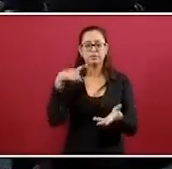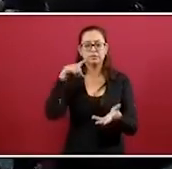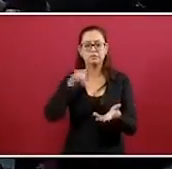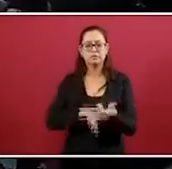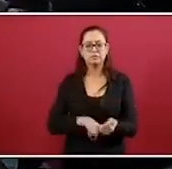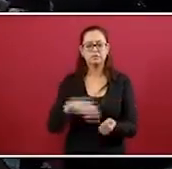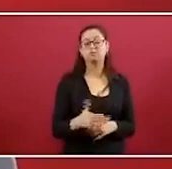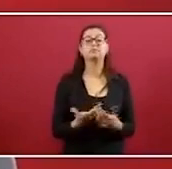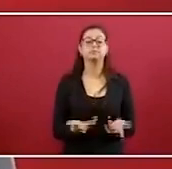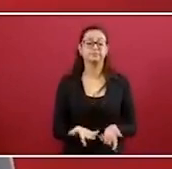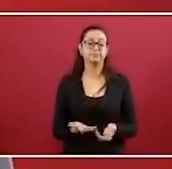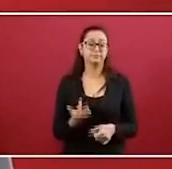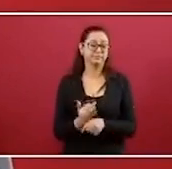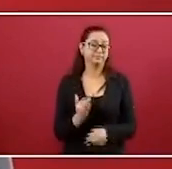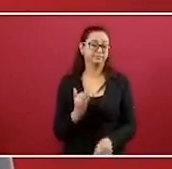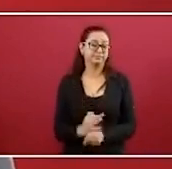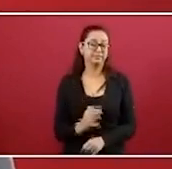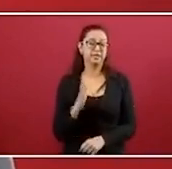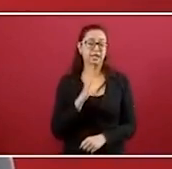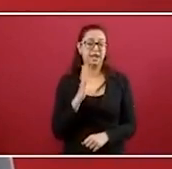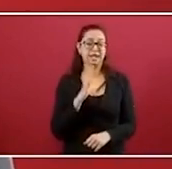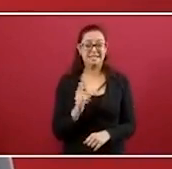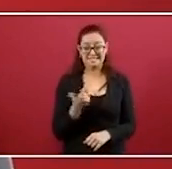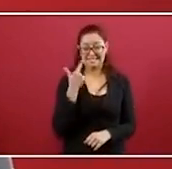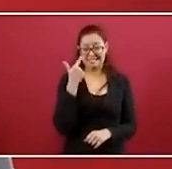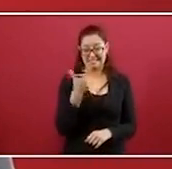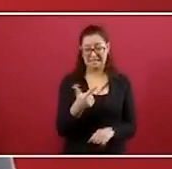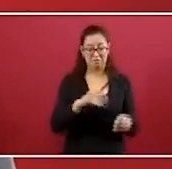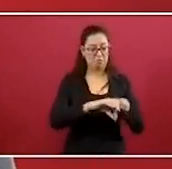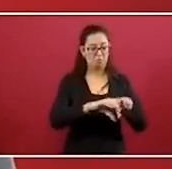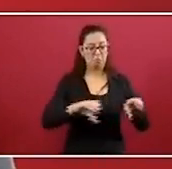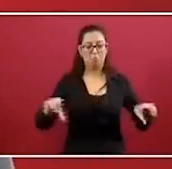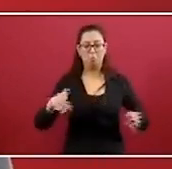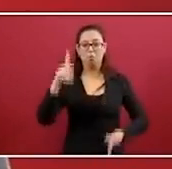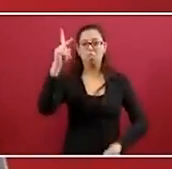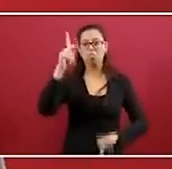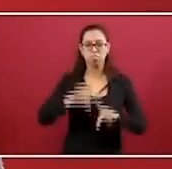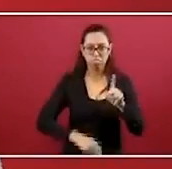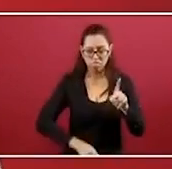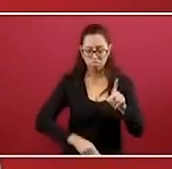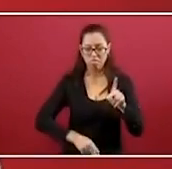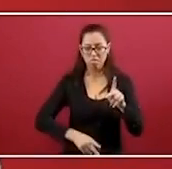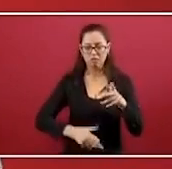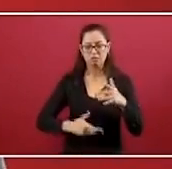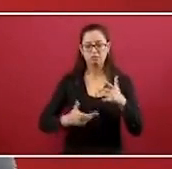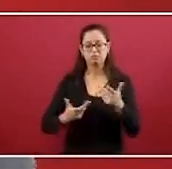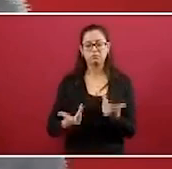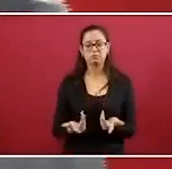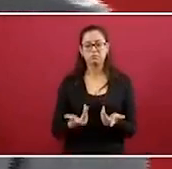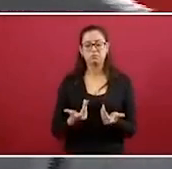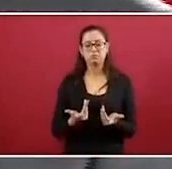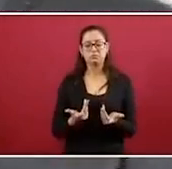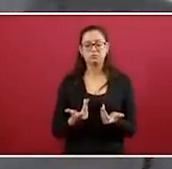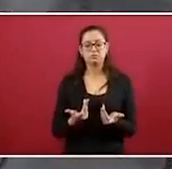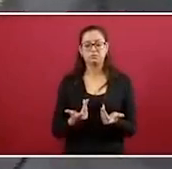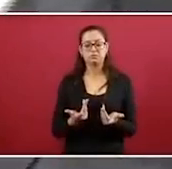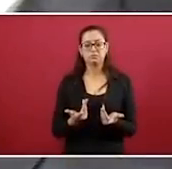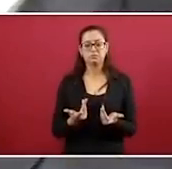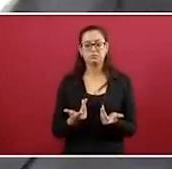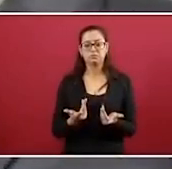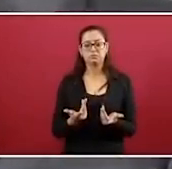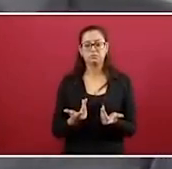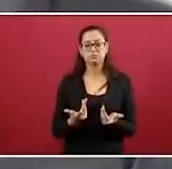7 gasoductos parados que van a significar